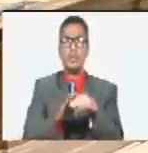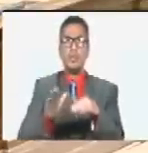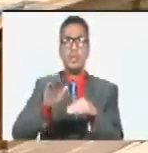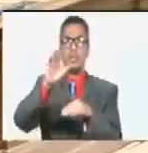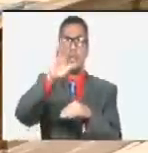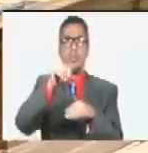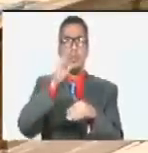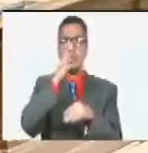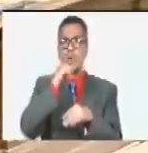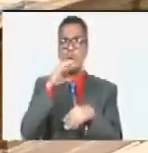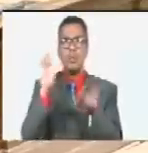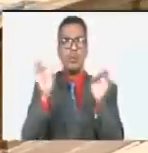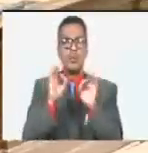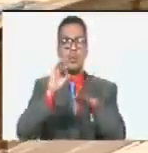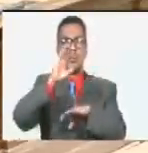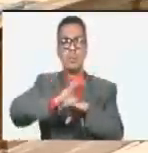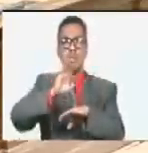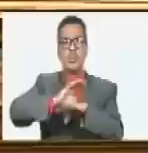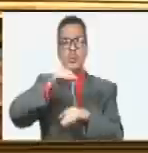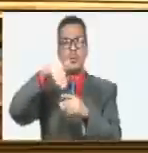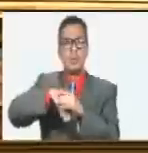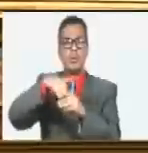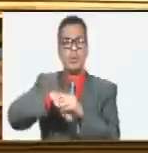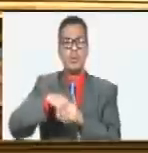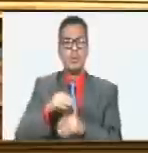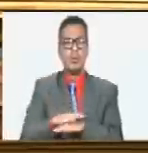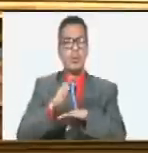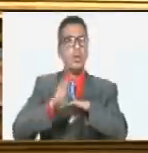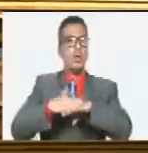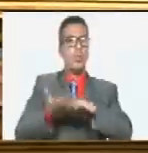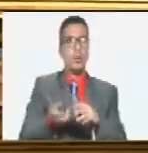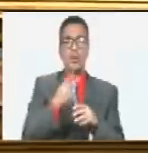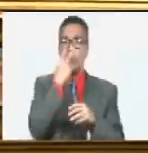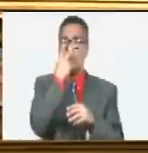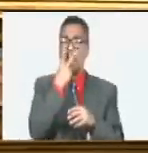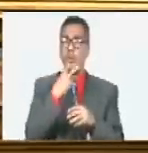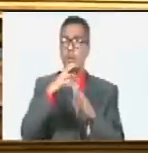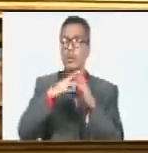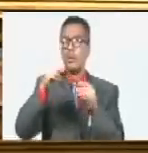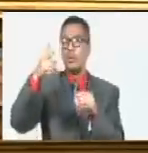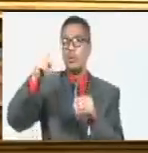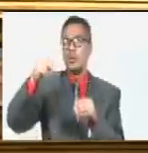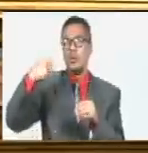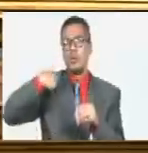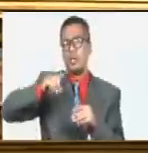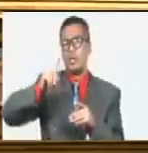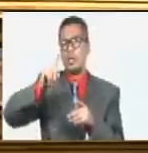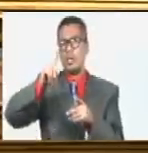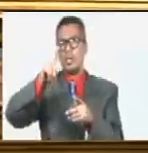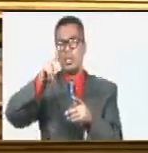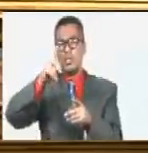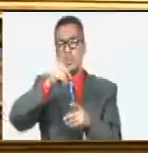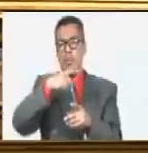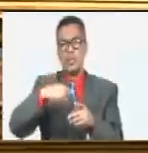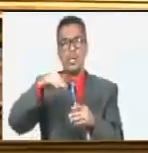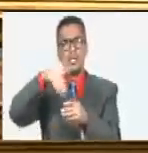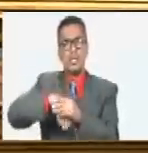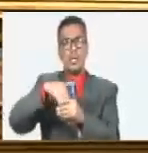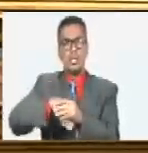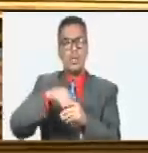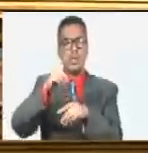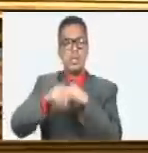ningún centro de votación. Porque los pobres no tenían derecho al voto, y los que tenían derecho al voto eran los que